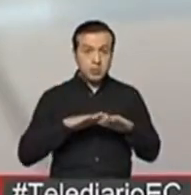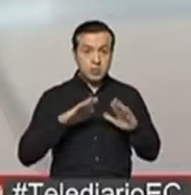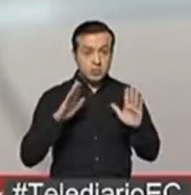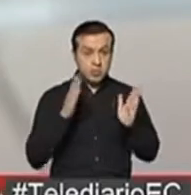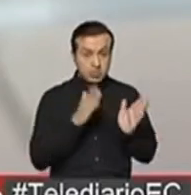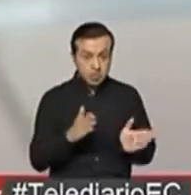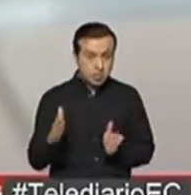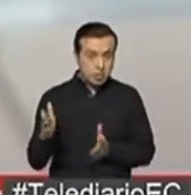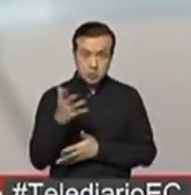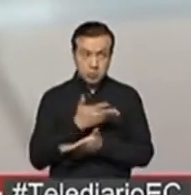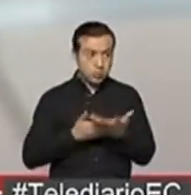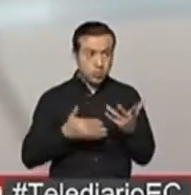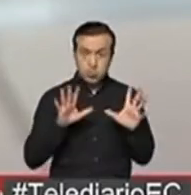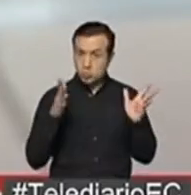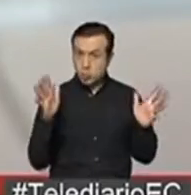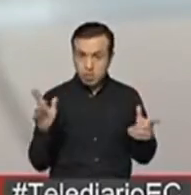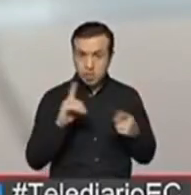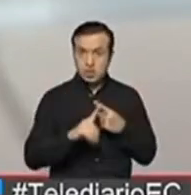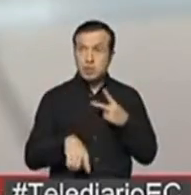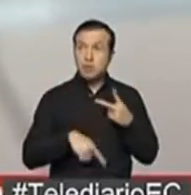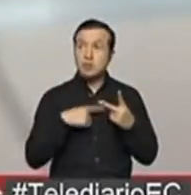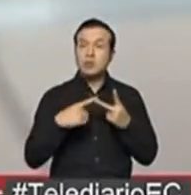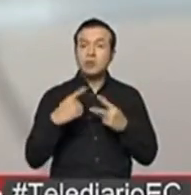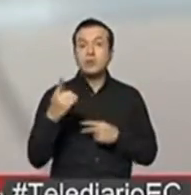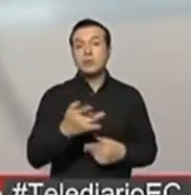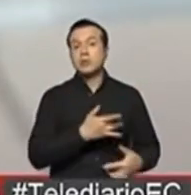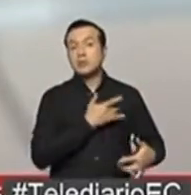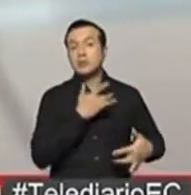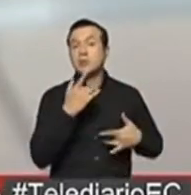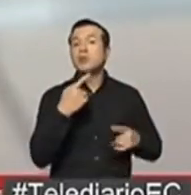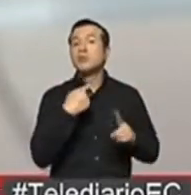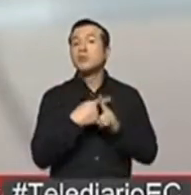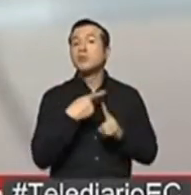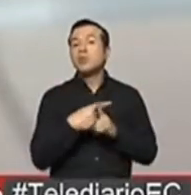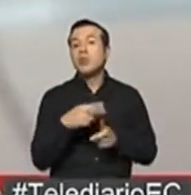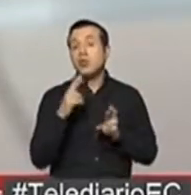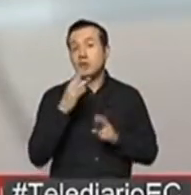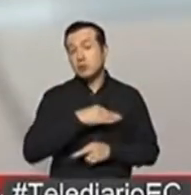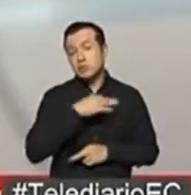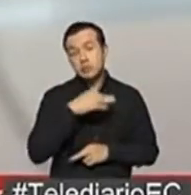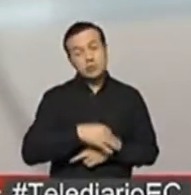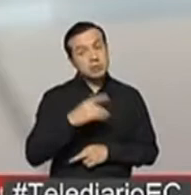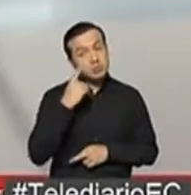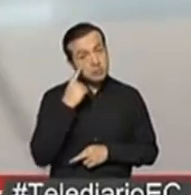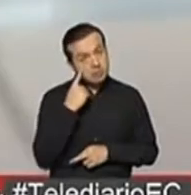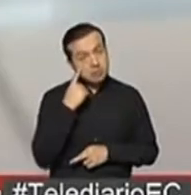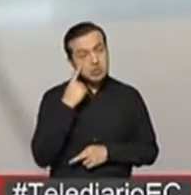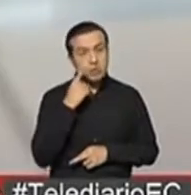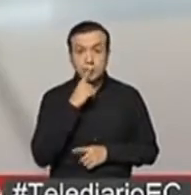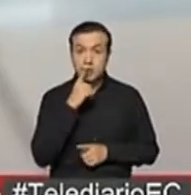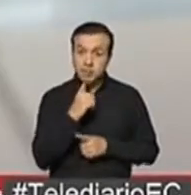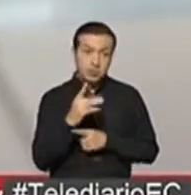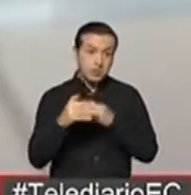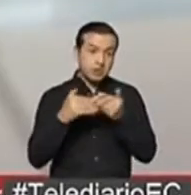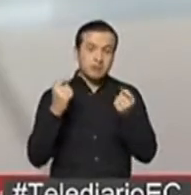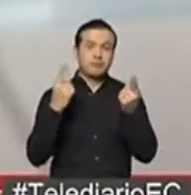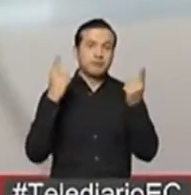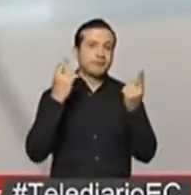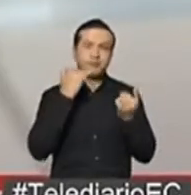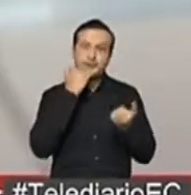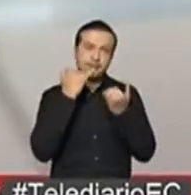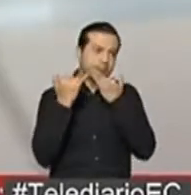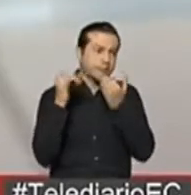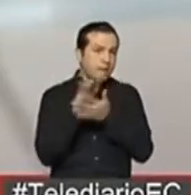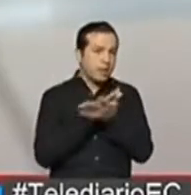y obviamente él lo había obligado a la esperanza de que hayan sido sinceros con él lamentablemente se dio cuenta de que no fue